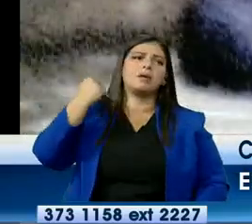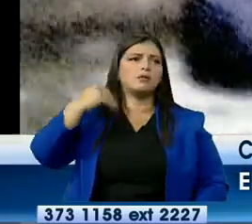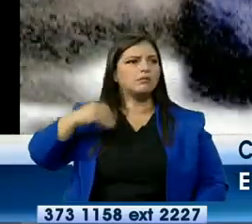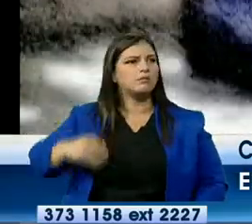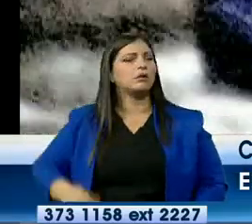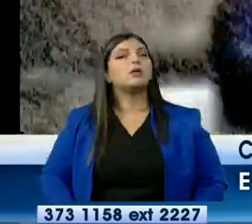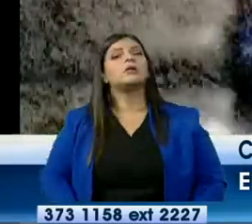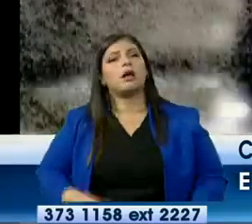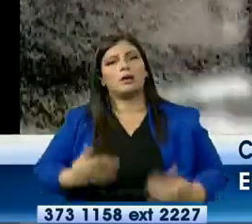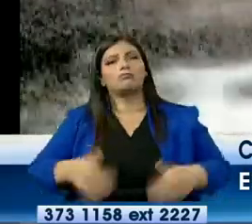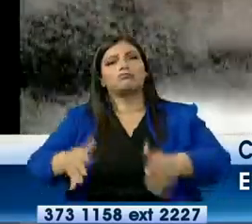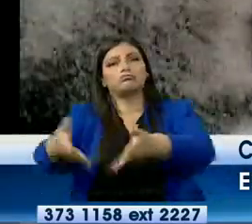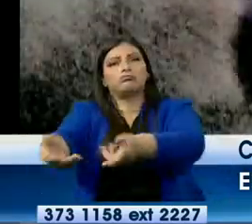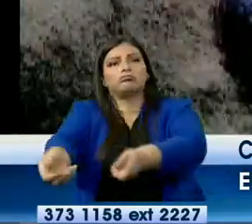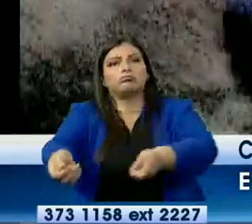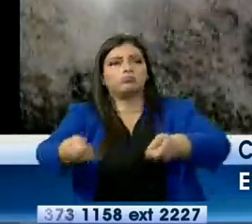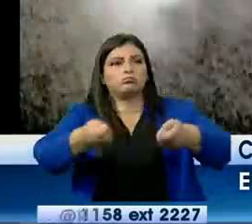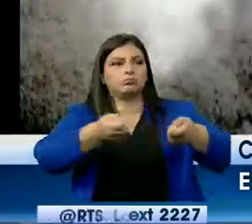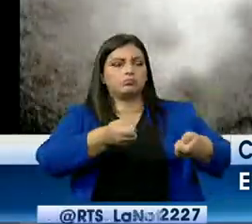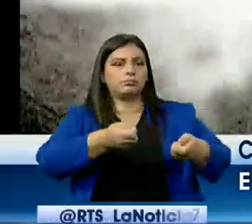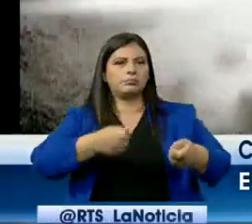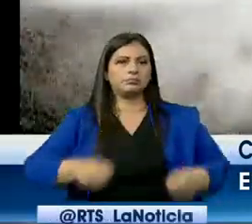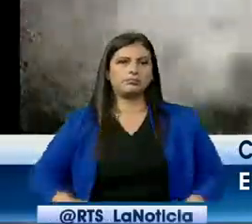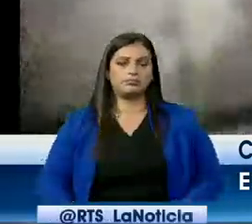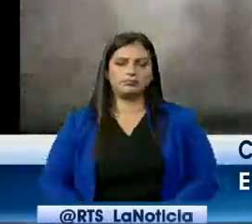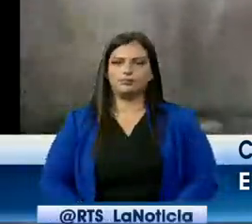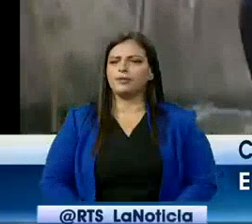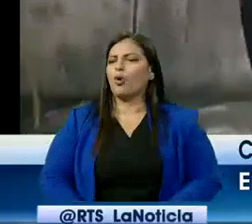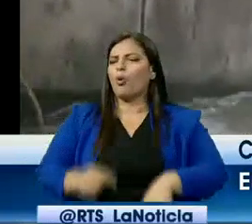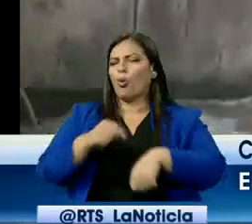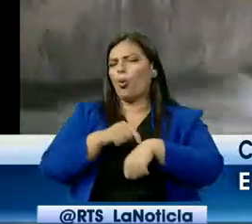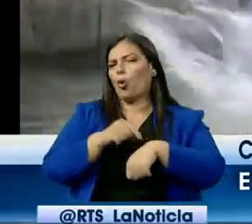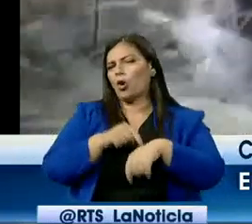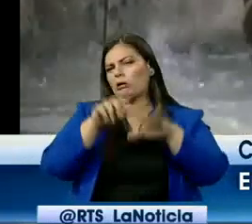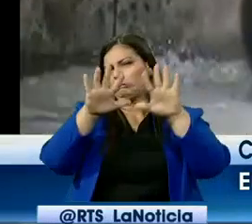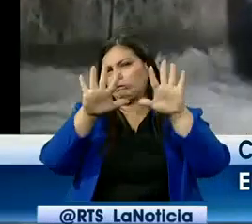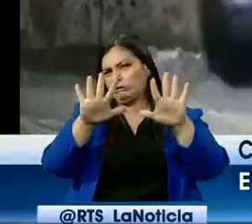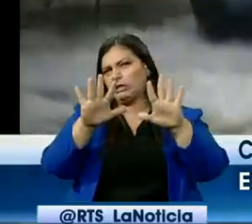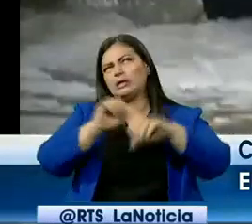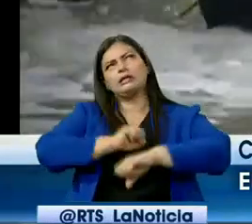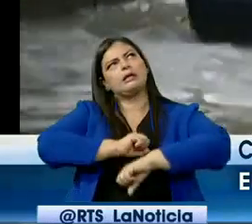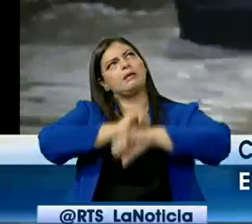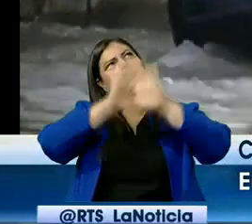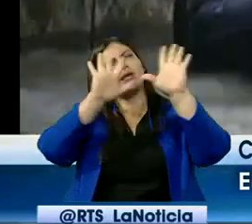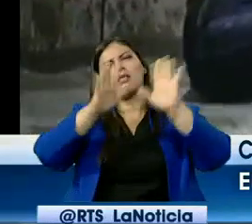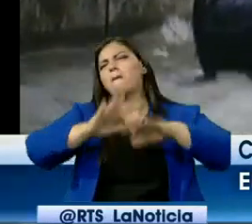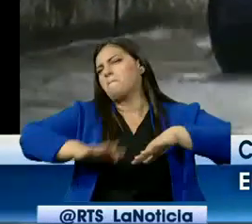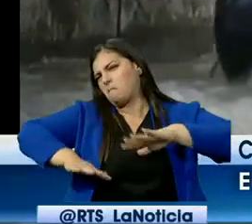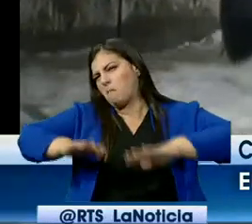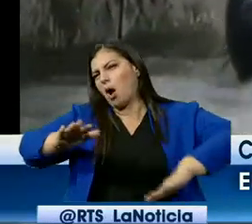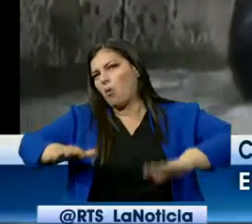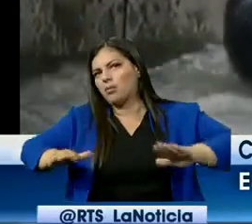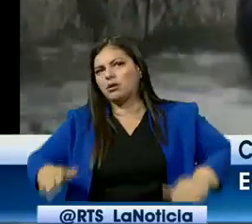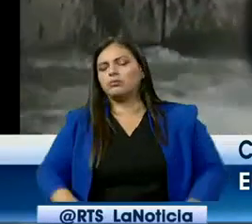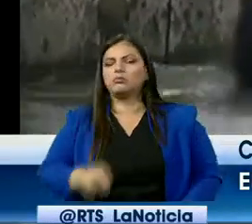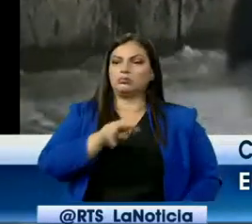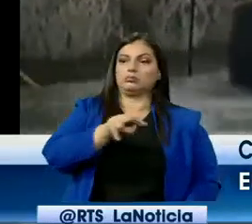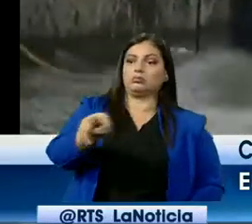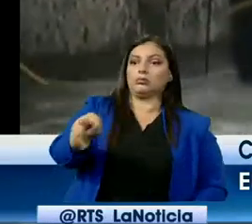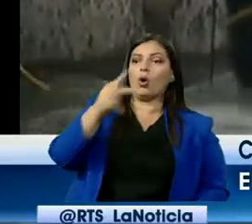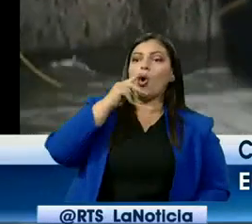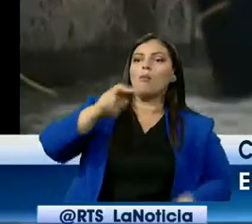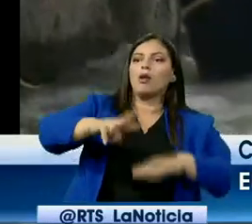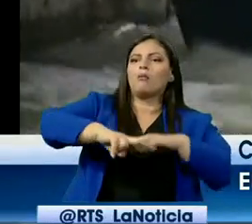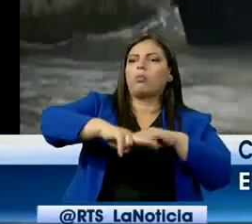para realizar el levantamiento del cuerpo. Bueno, más o menos a las 10 de la mañana, ya decían que andaba abordando a alguien, que había